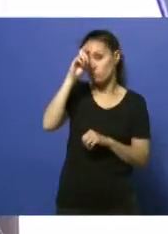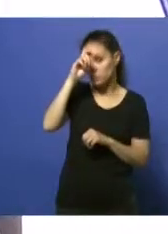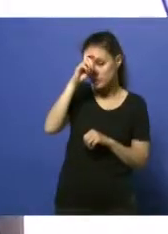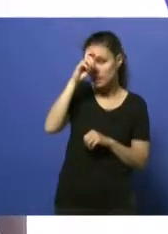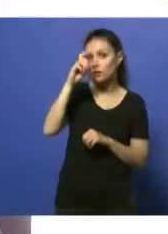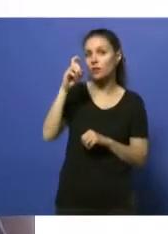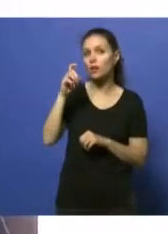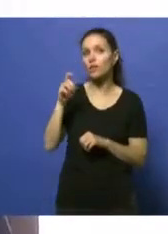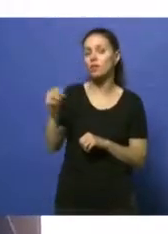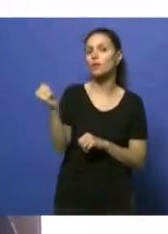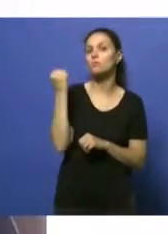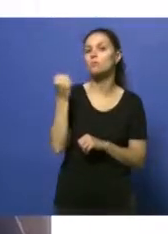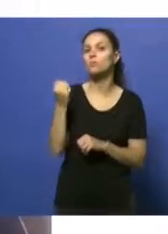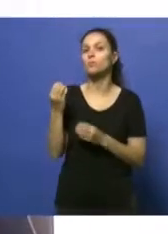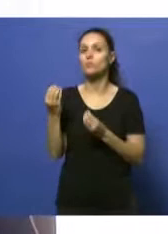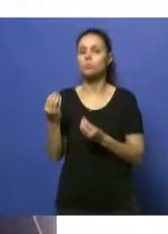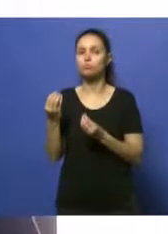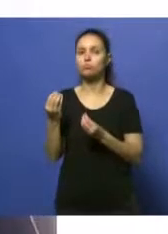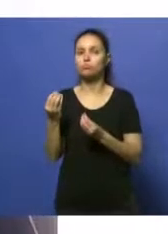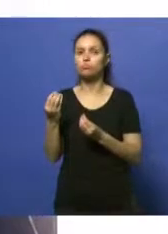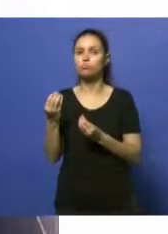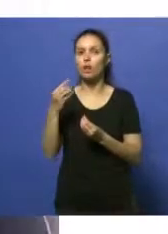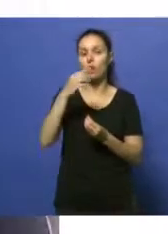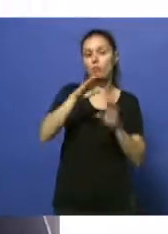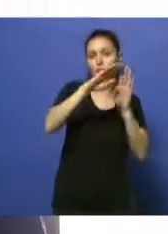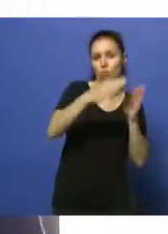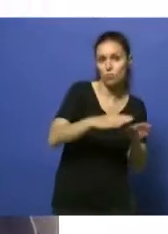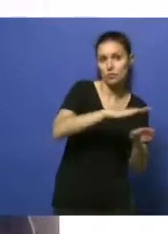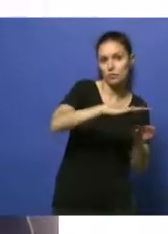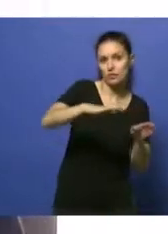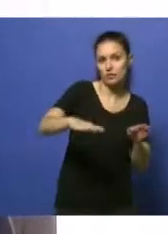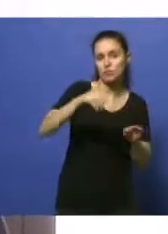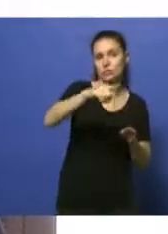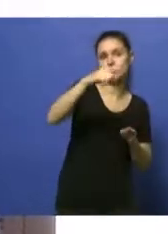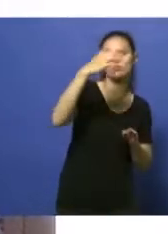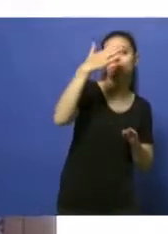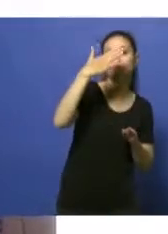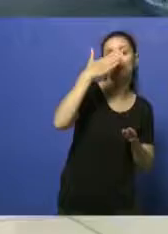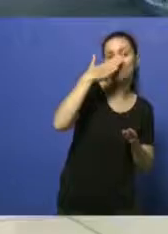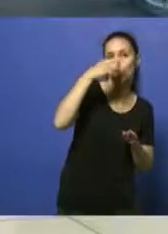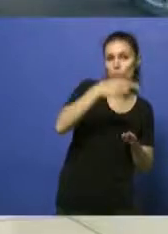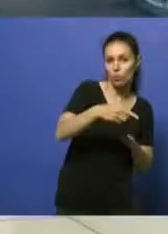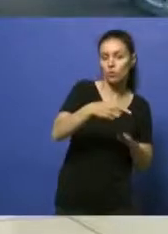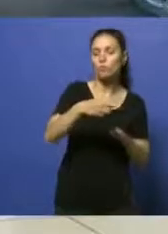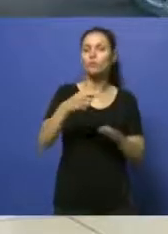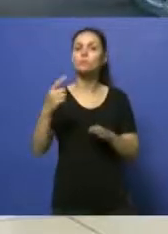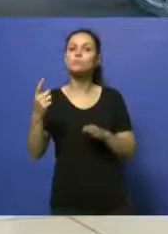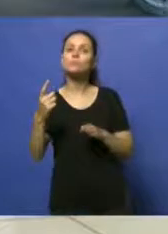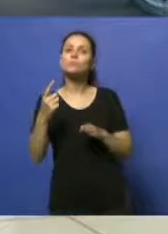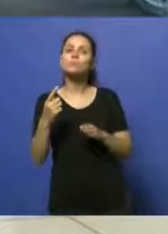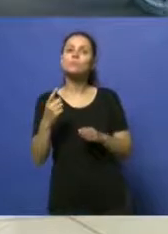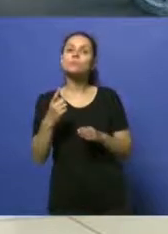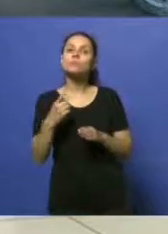tiene como referencia el Hospital Pediátrico y el Hospital de Niños en Córdoba, y vamos cubriendo esa necesidad en función de